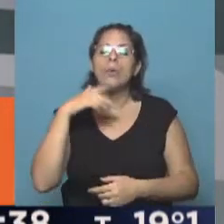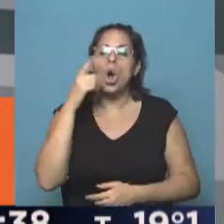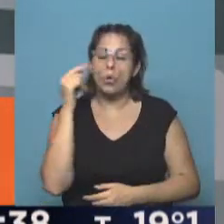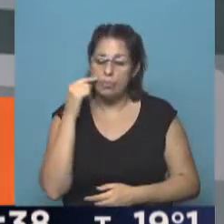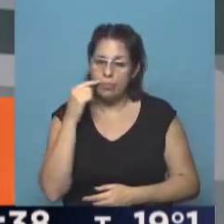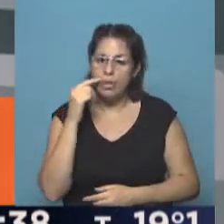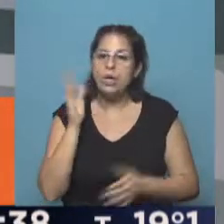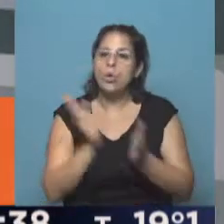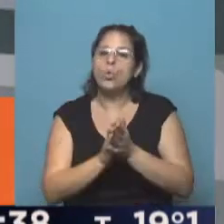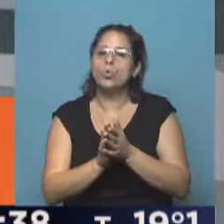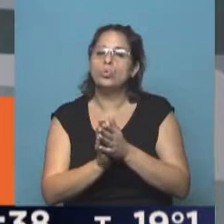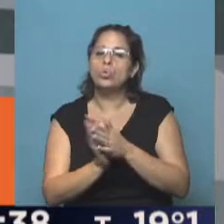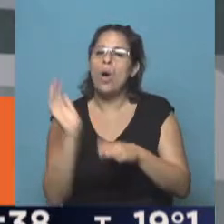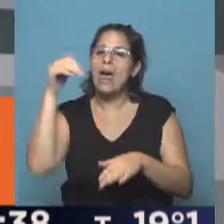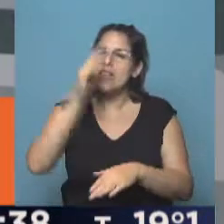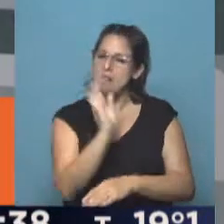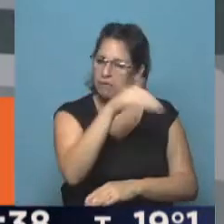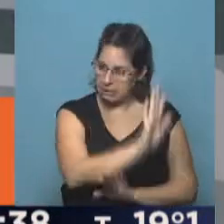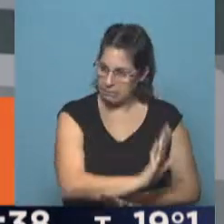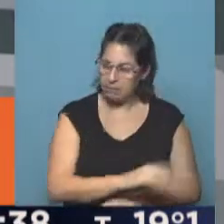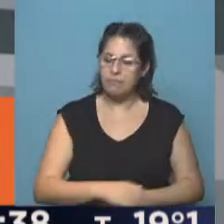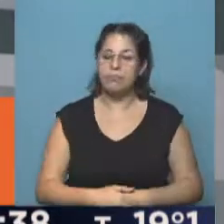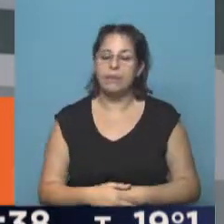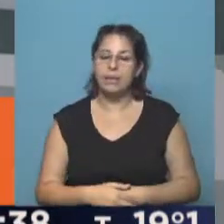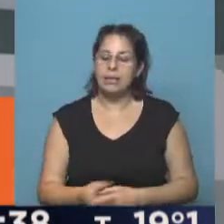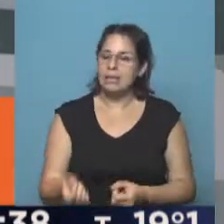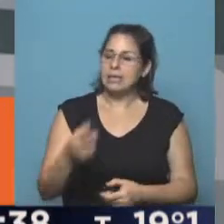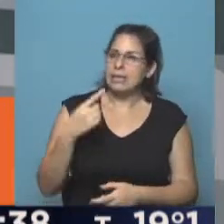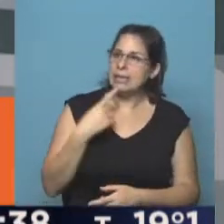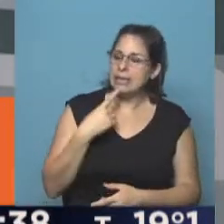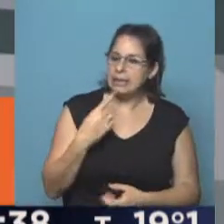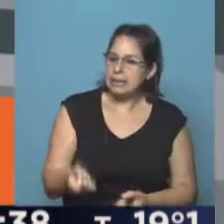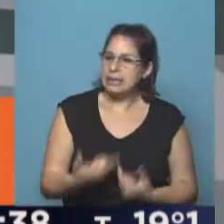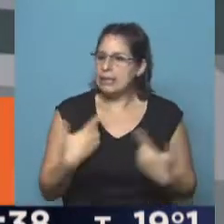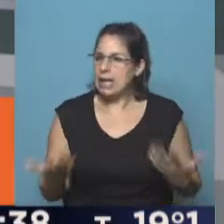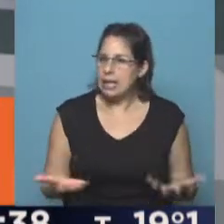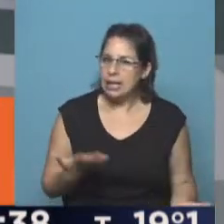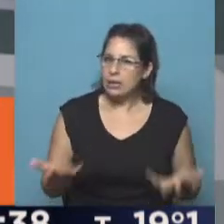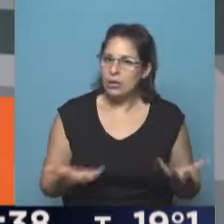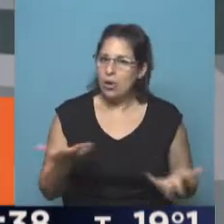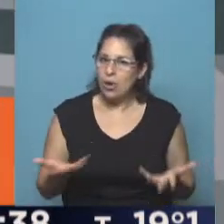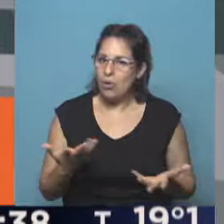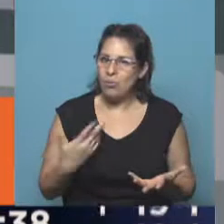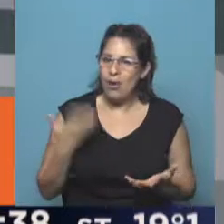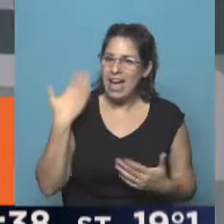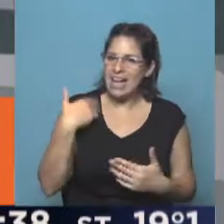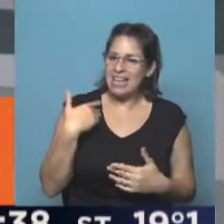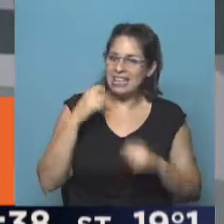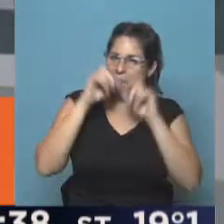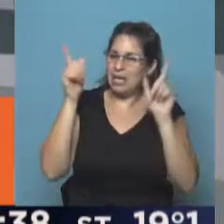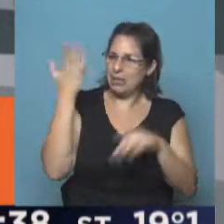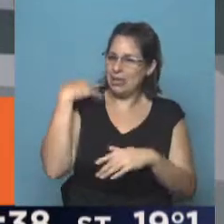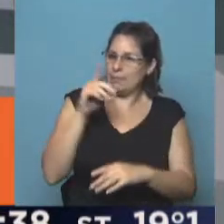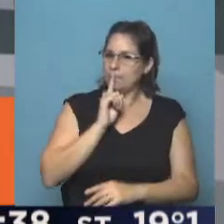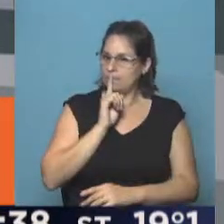y con las orcas, y eso le producía una actividad que habitualmente no tenía. Entonces la mamá